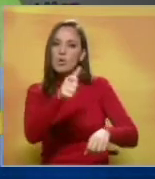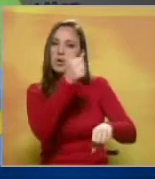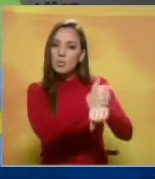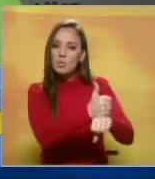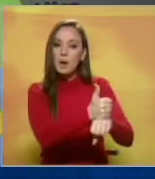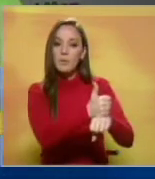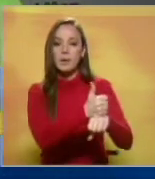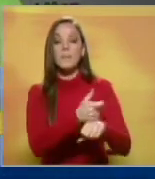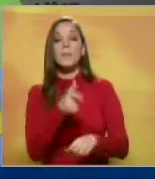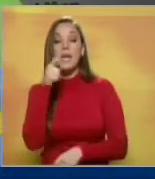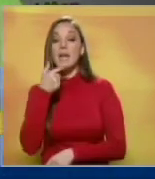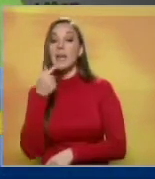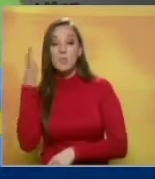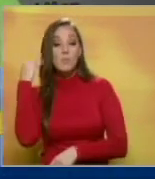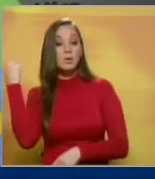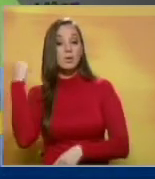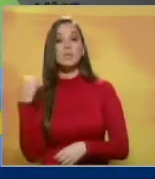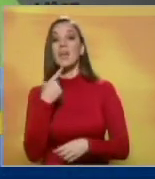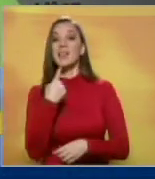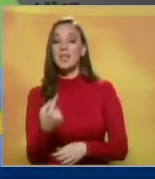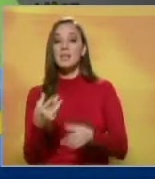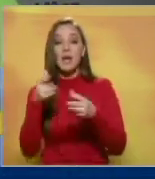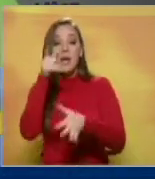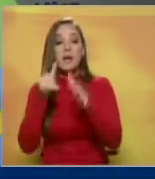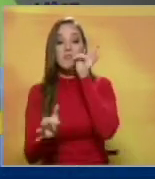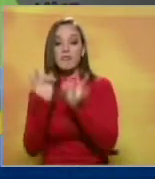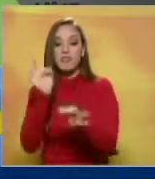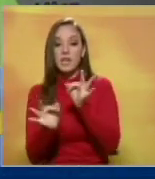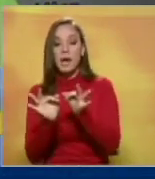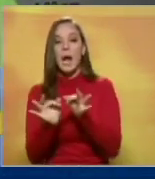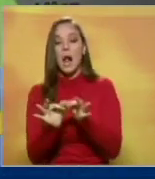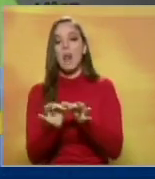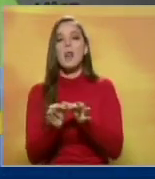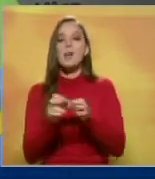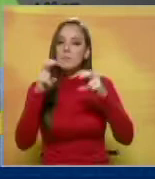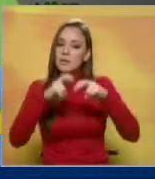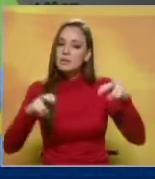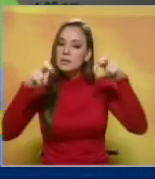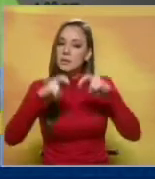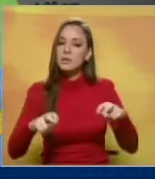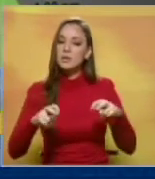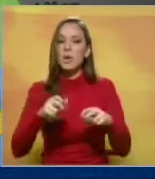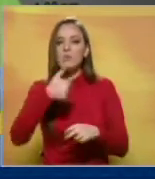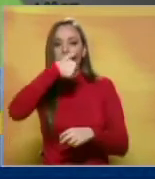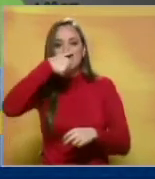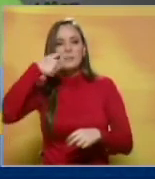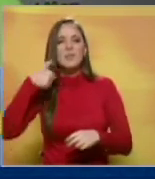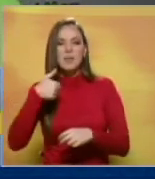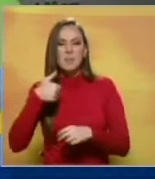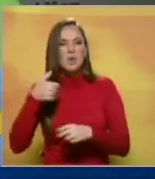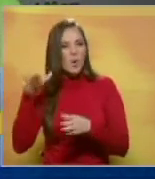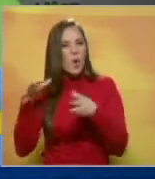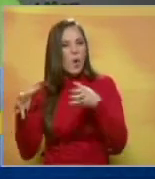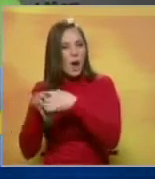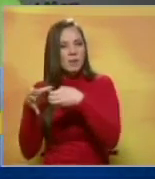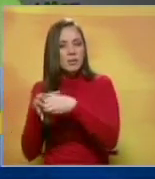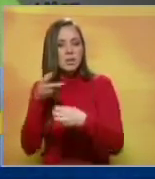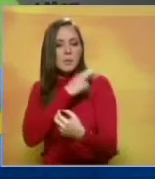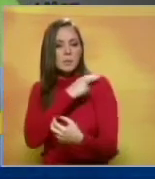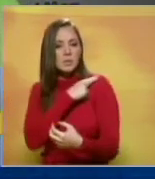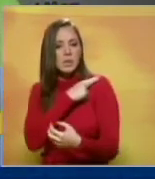inauguración de la fiscalía 31 nacional con competencia en materia de drogas ubicada en la esquina de cruz verde al lado del palacio de